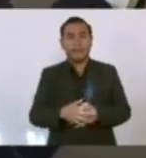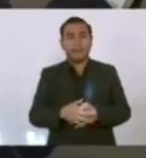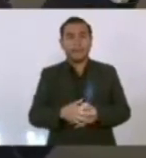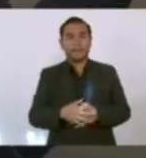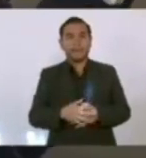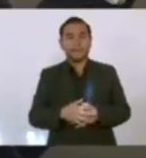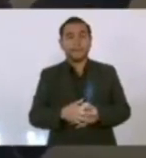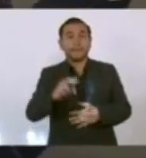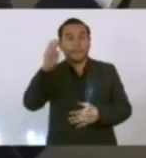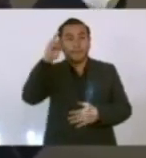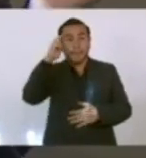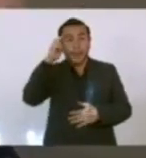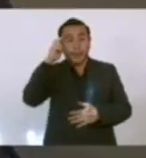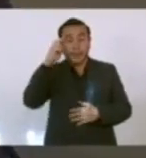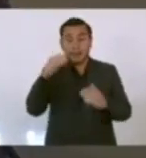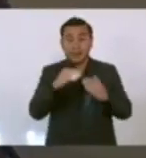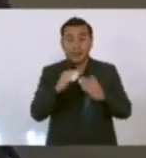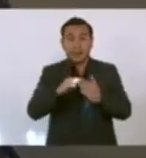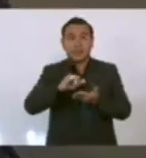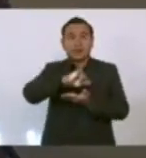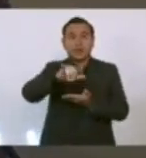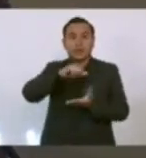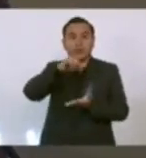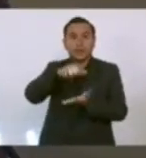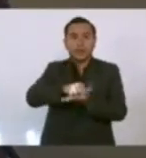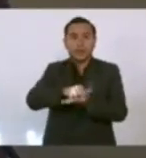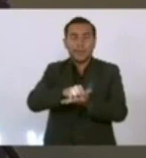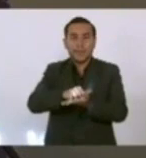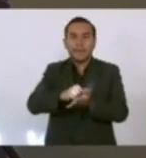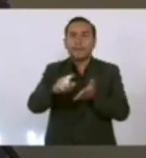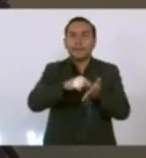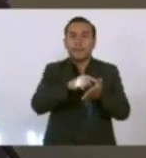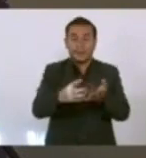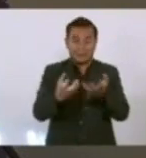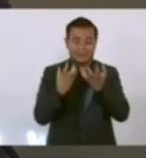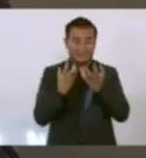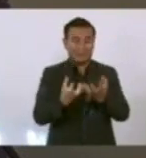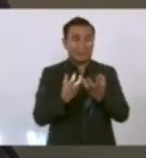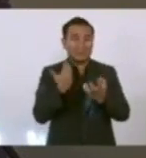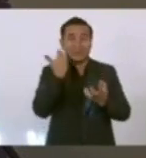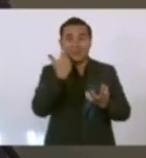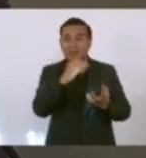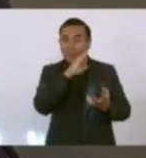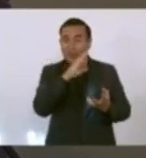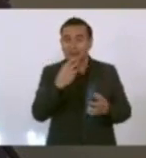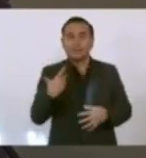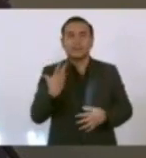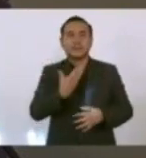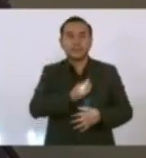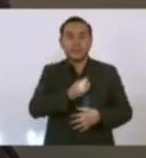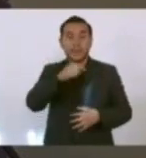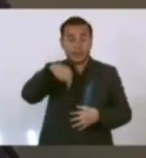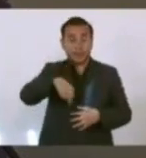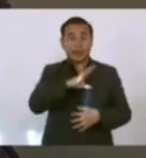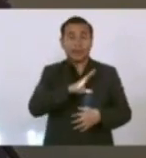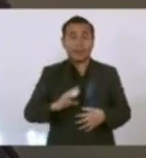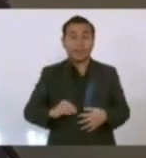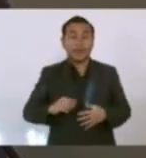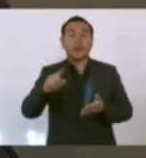como una zona entera de Nueva York que ya está en cuarentena, hemos decidido declarar cuarentena para todo el territorio